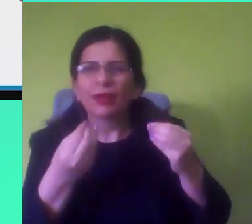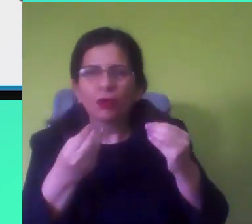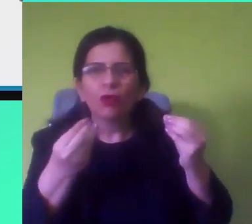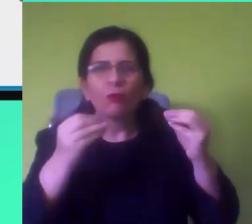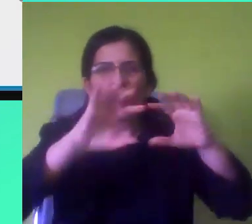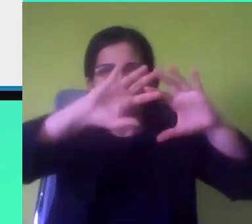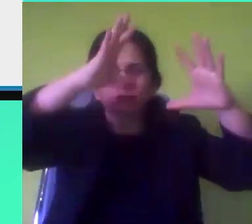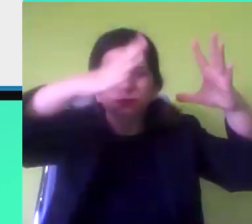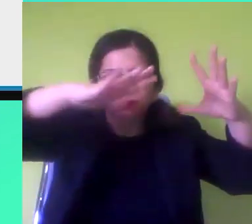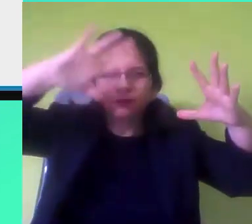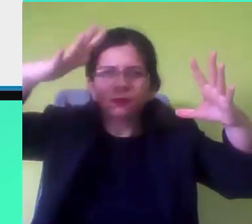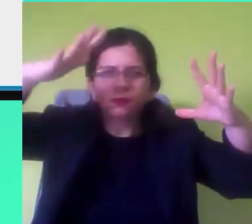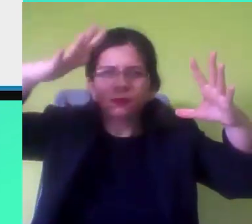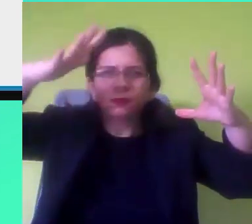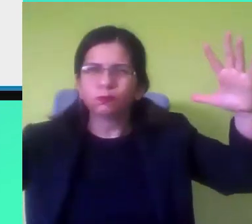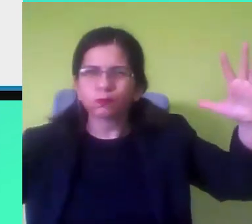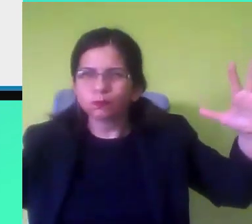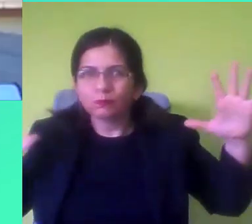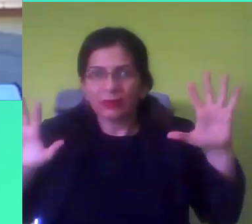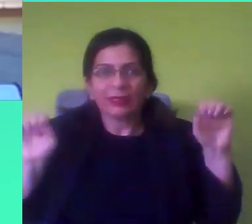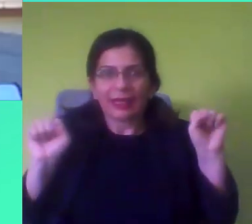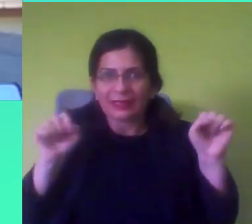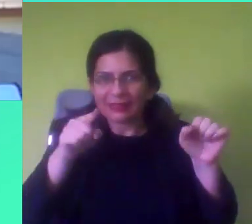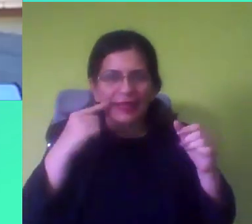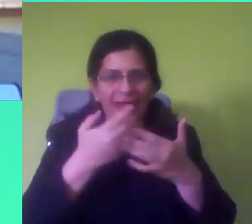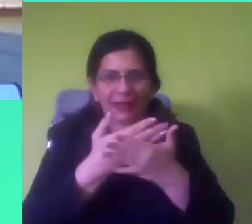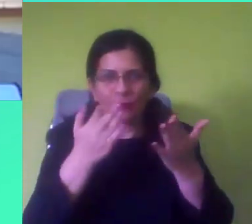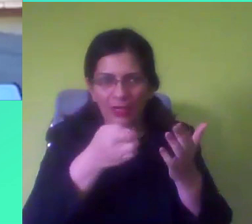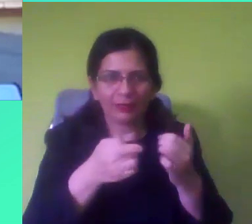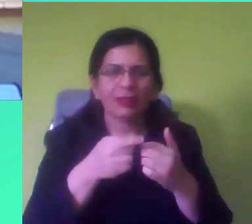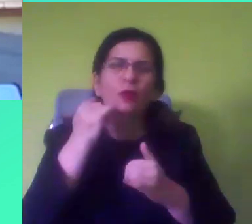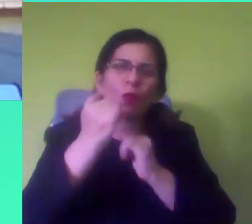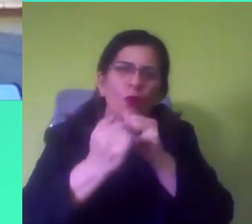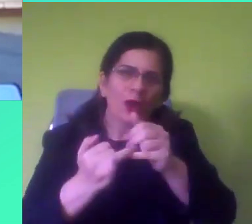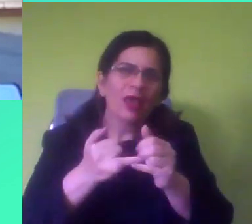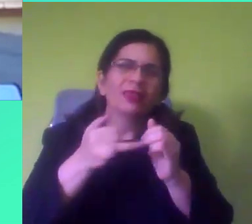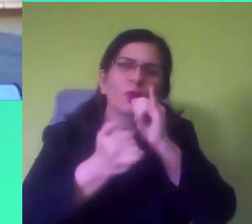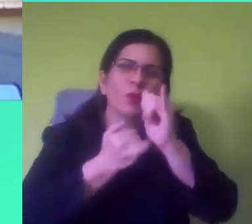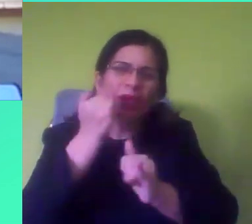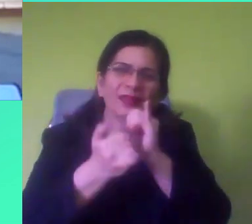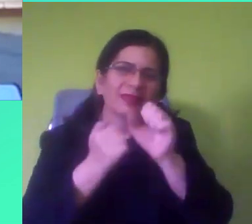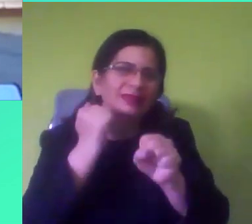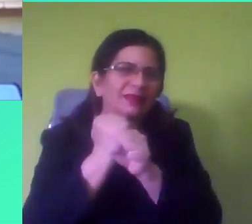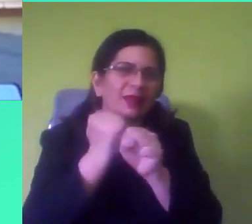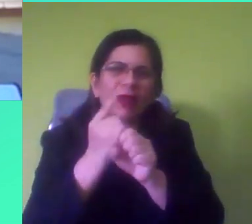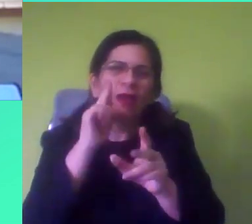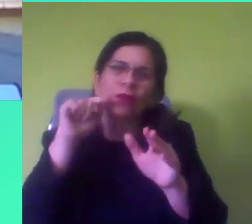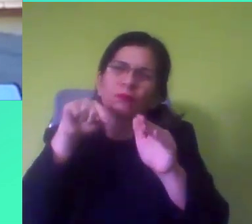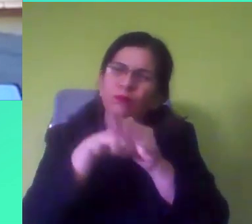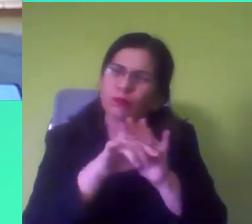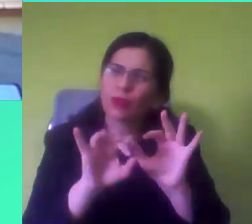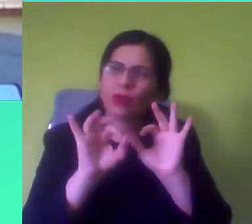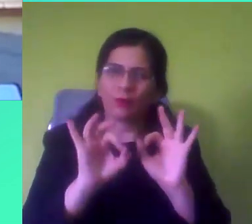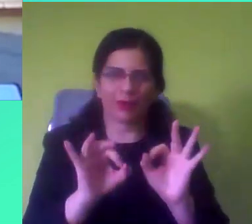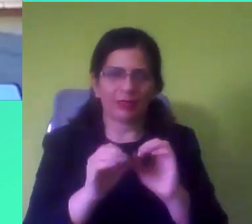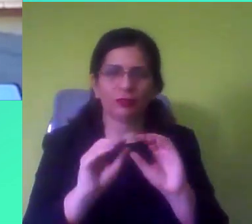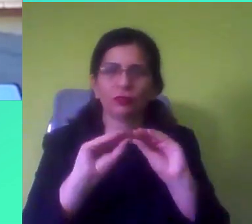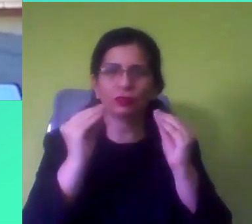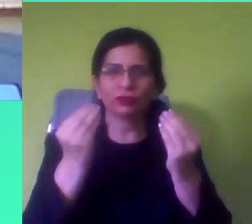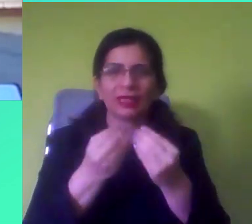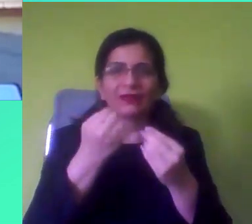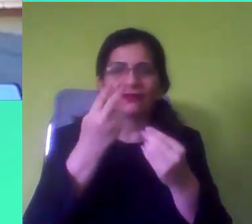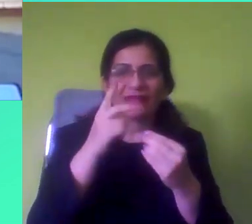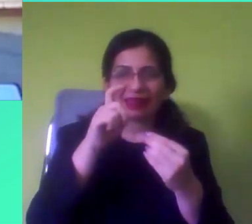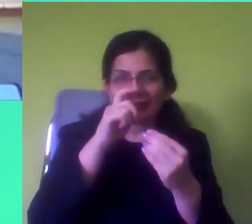Glaciares, que es donde se resume todo el trabajo realizado en el inventario en 27